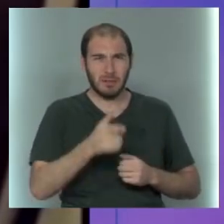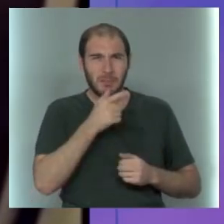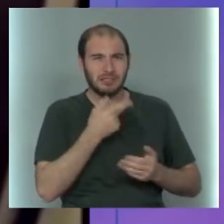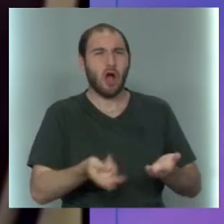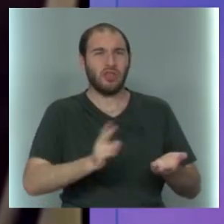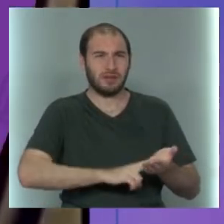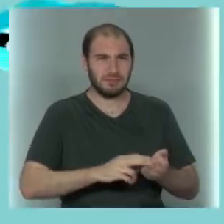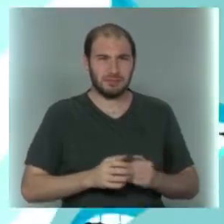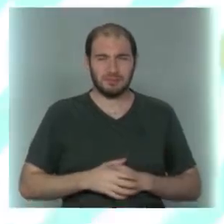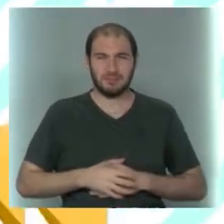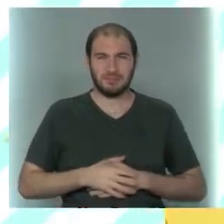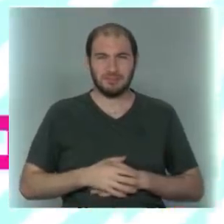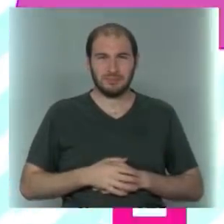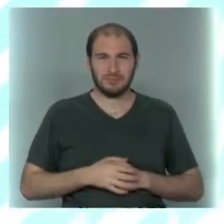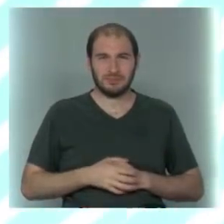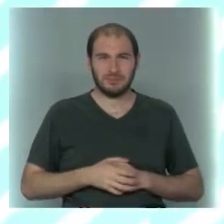comeback.